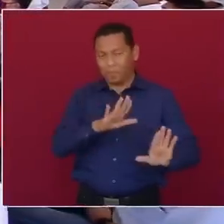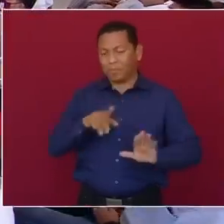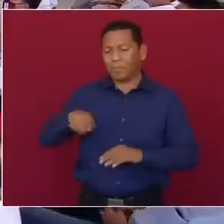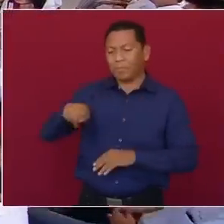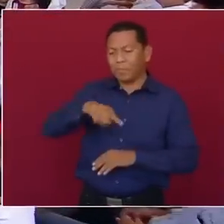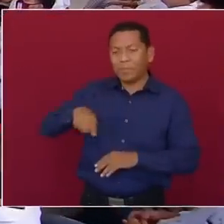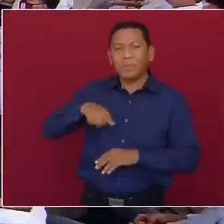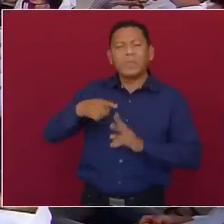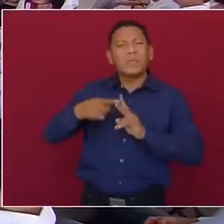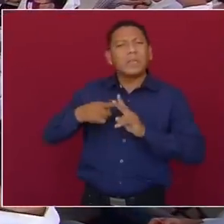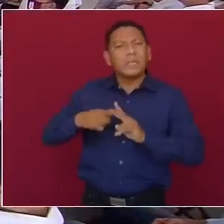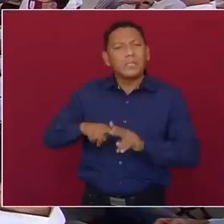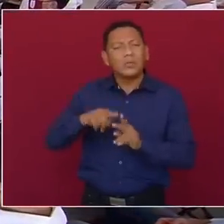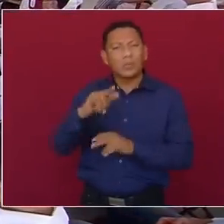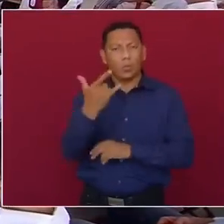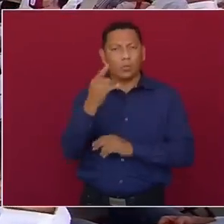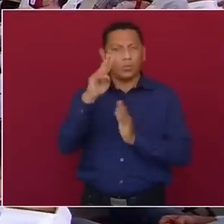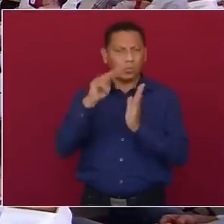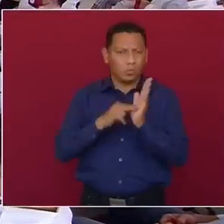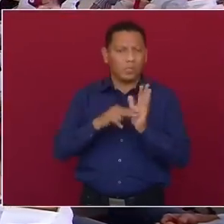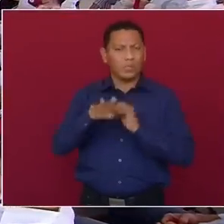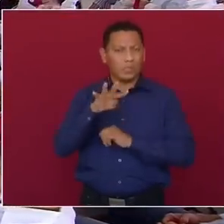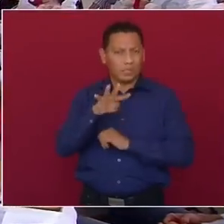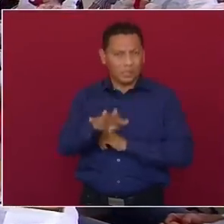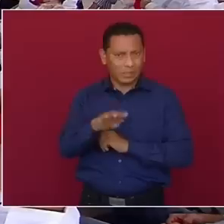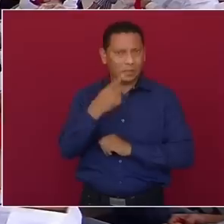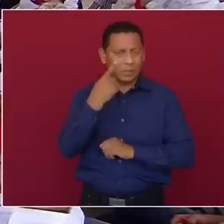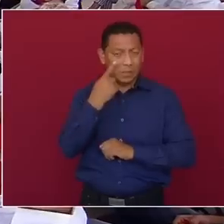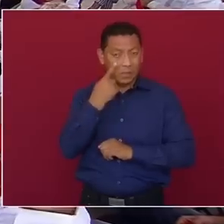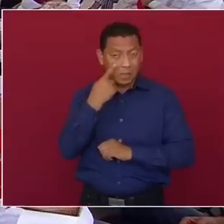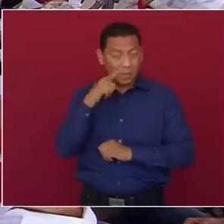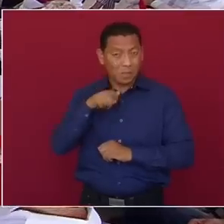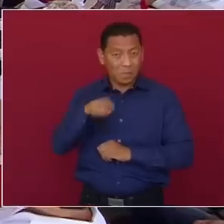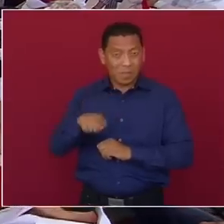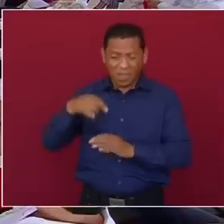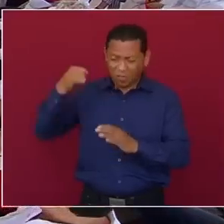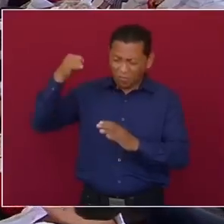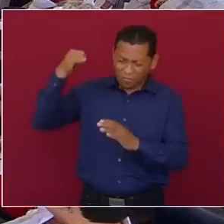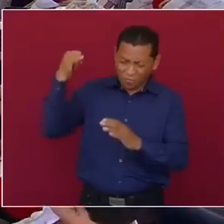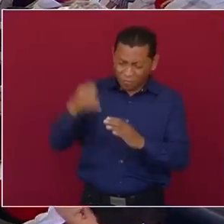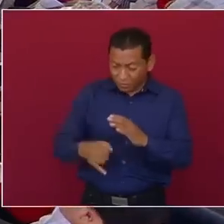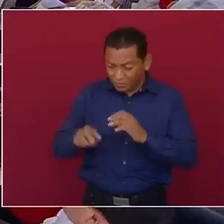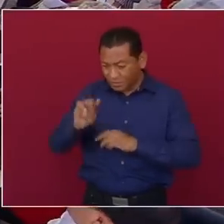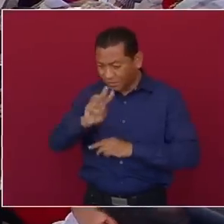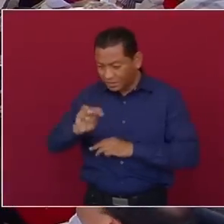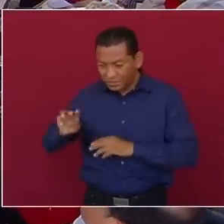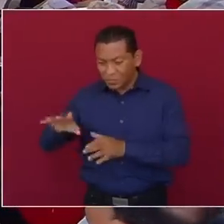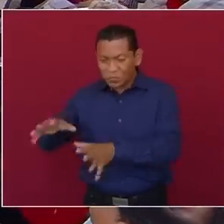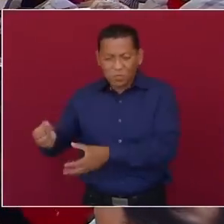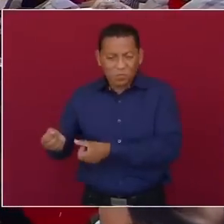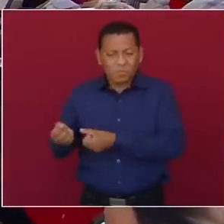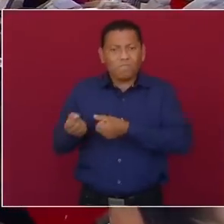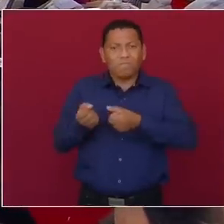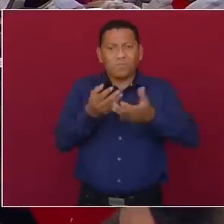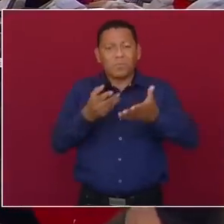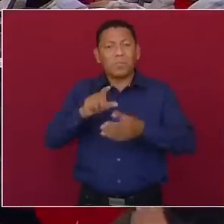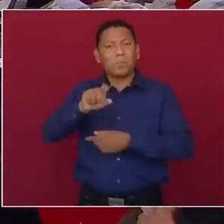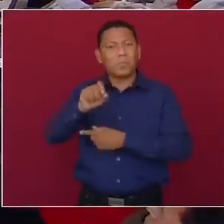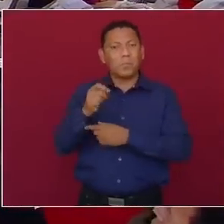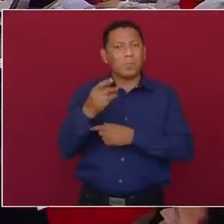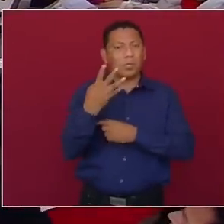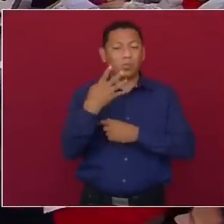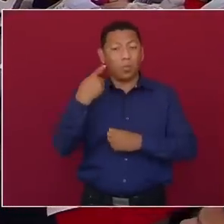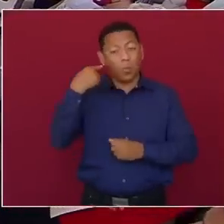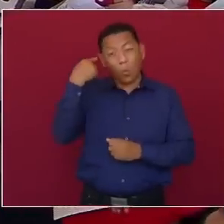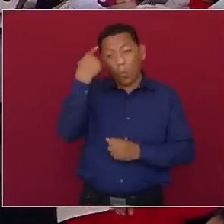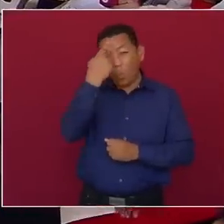del 2019, se arrojó vía directa del fondo del mar hacia este sitio por 24